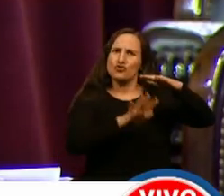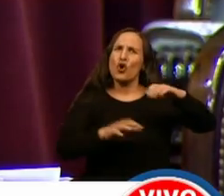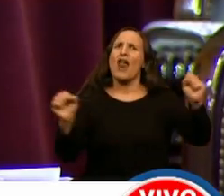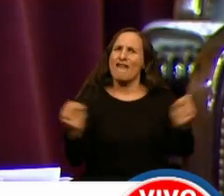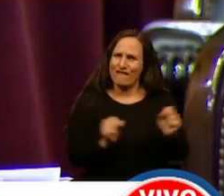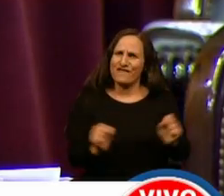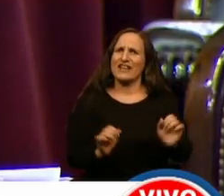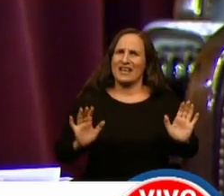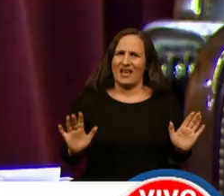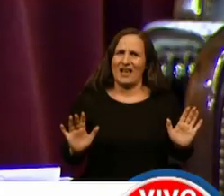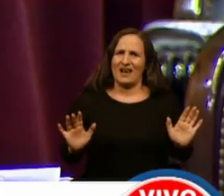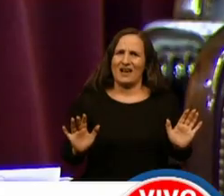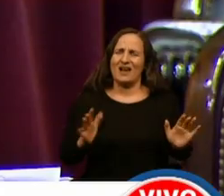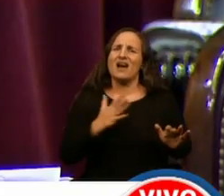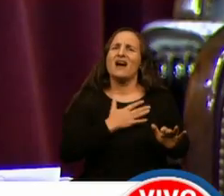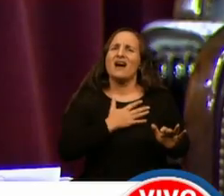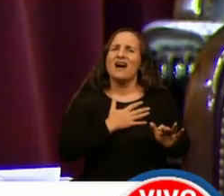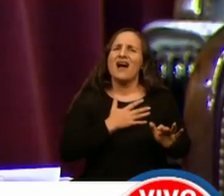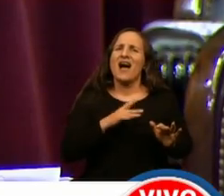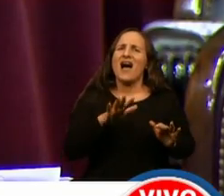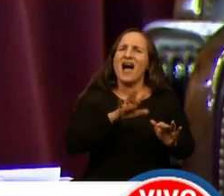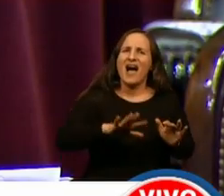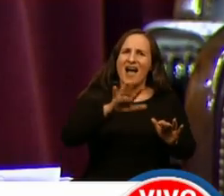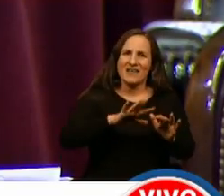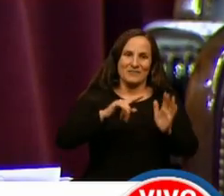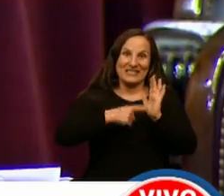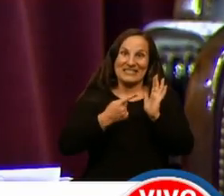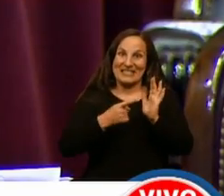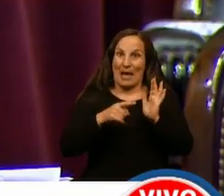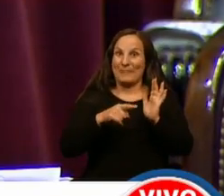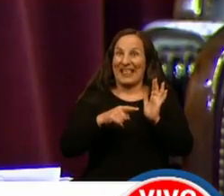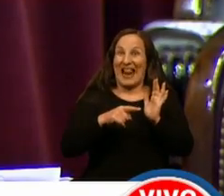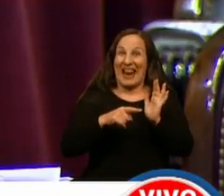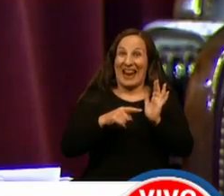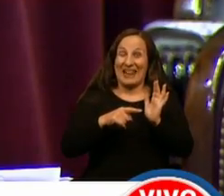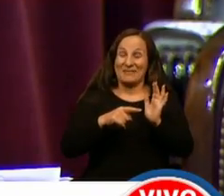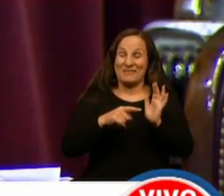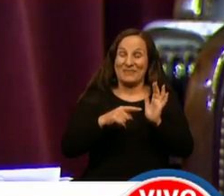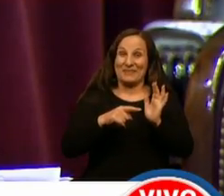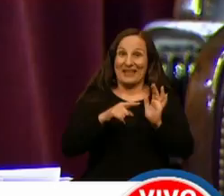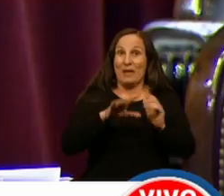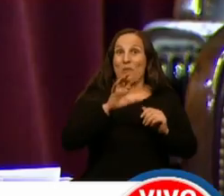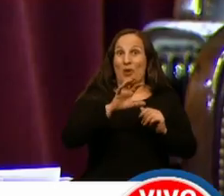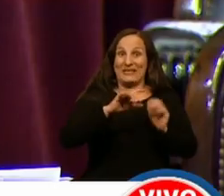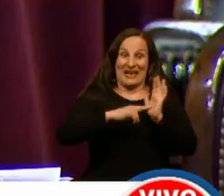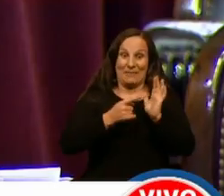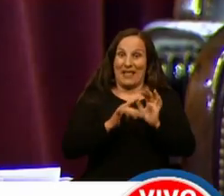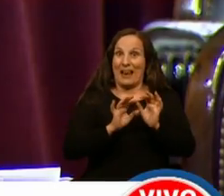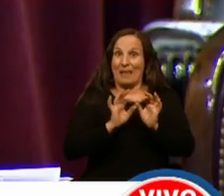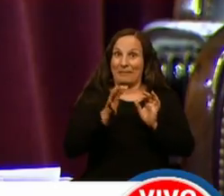además cercano a lo que es el casco céntrico de la capital de la provincia